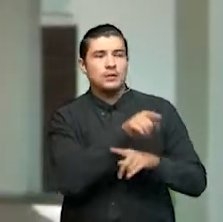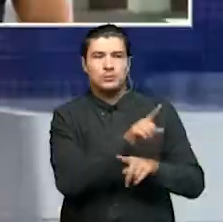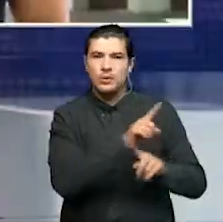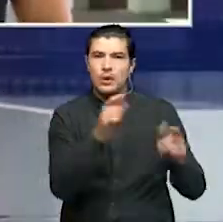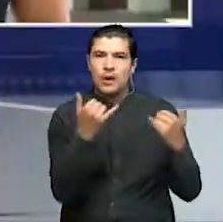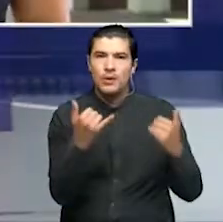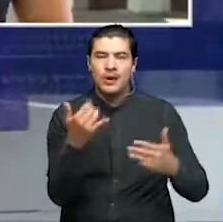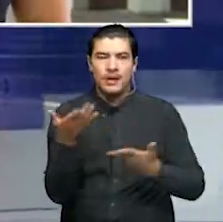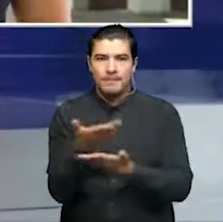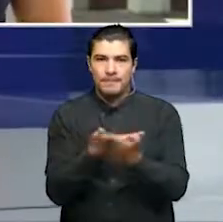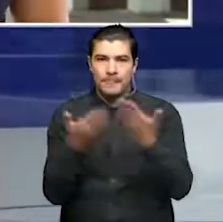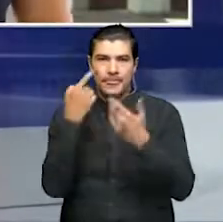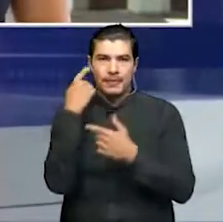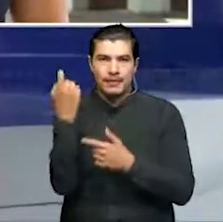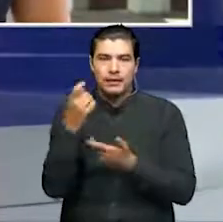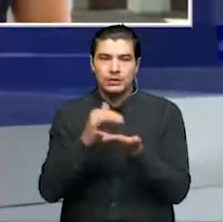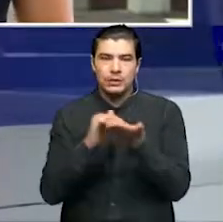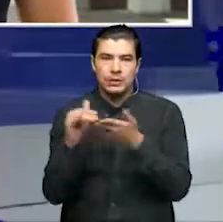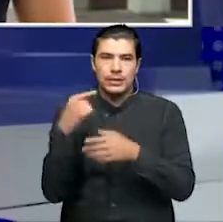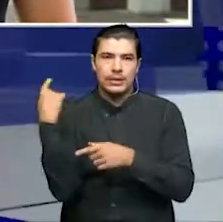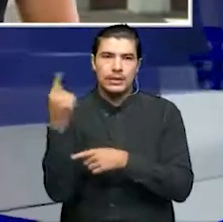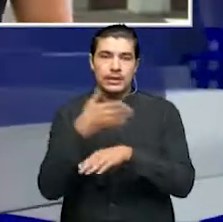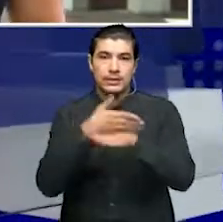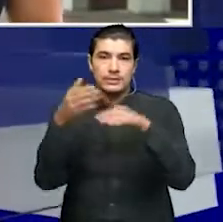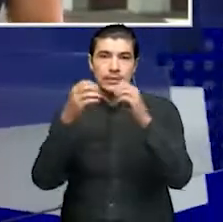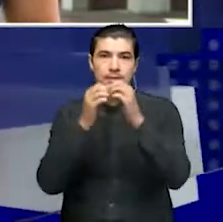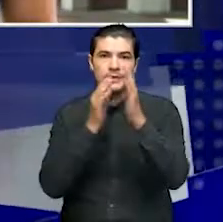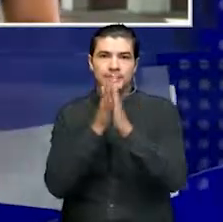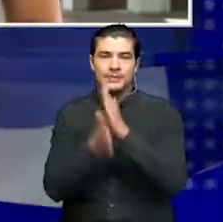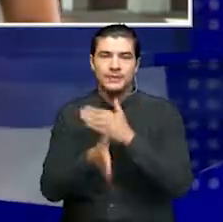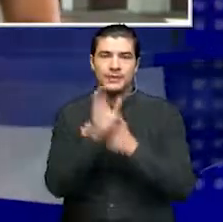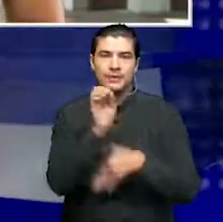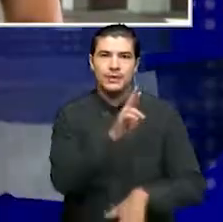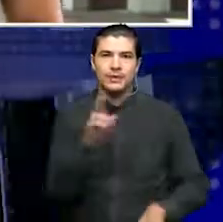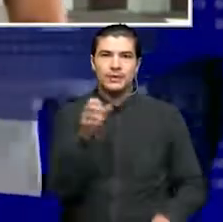información por el momento con la cámara de Juan Carlos Báez. Les informó Pilar Velázquez para Oriente Noticias.